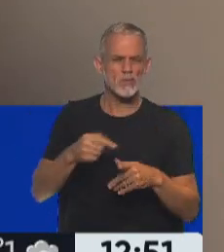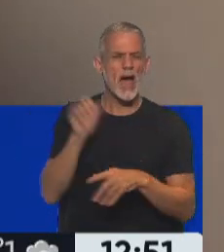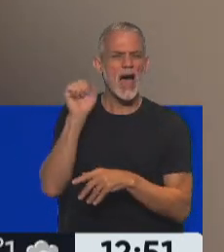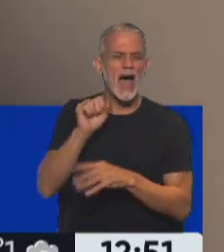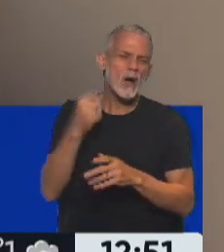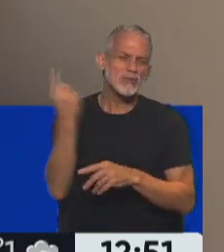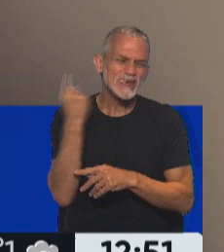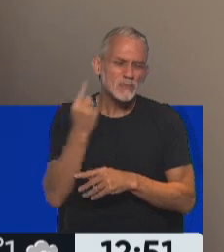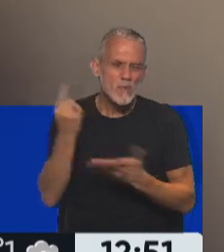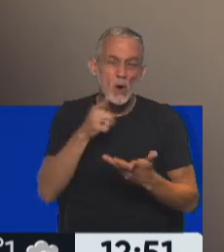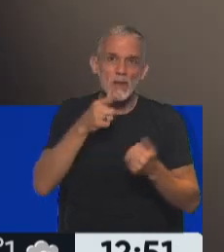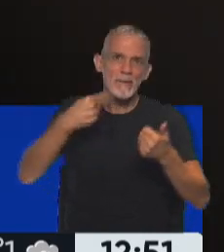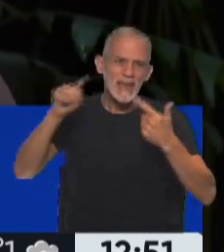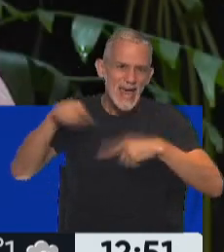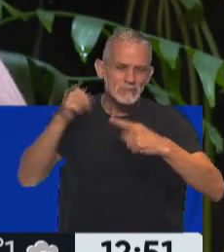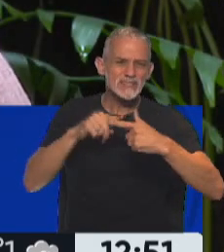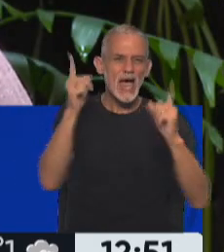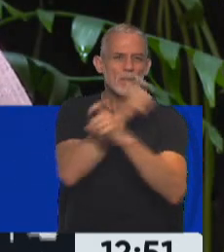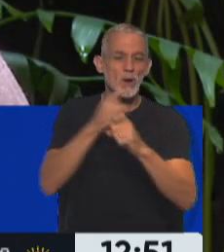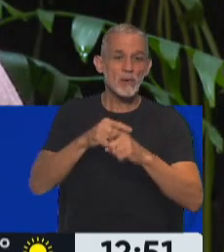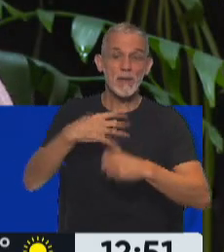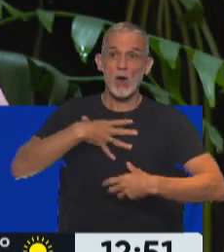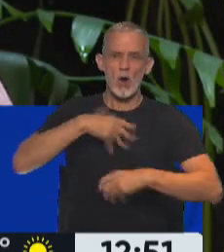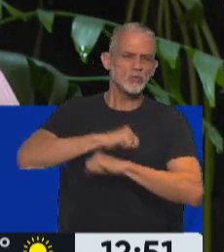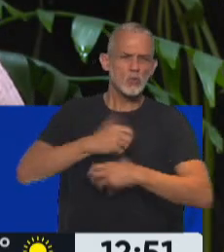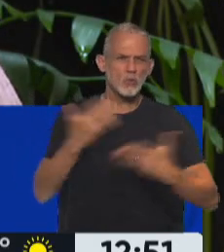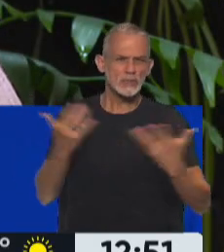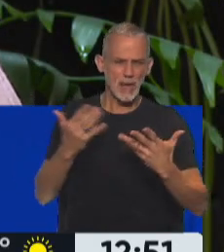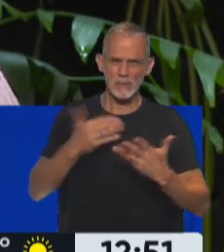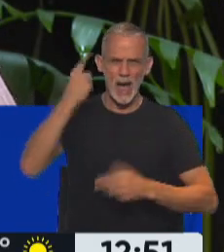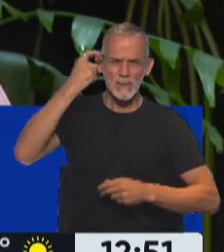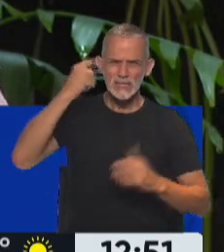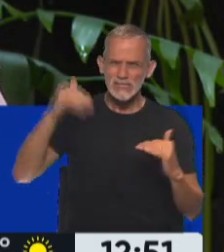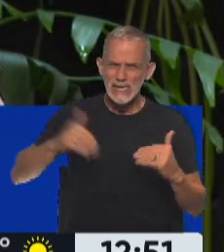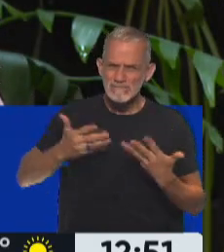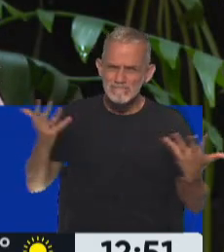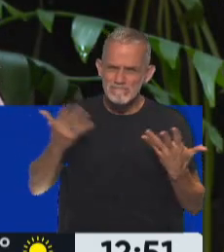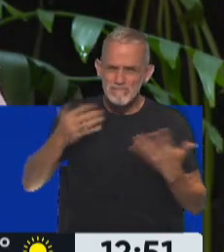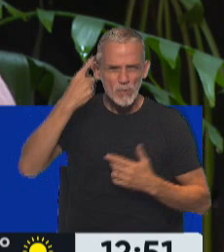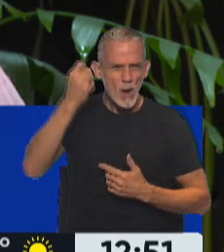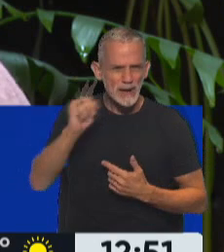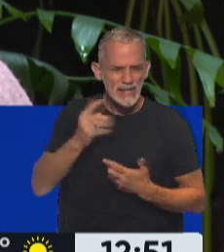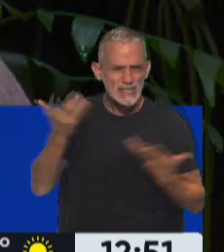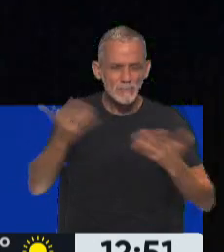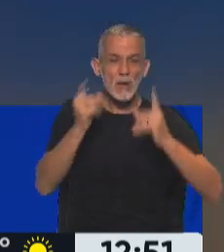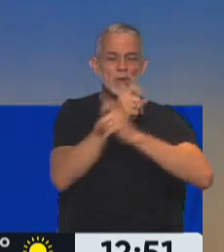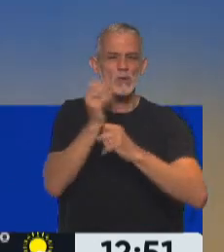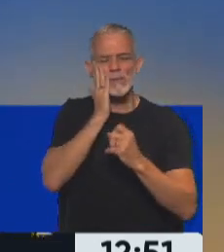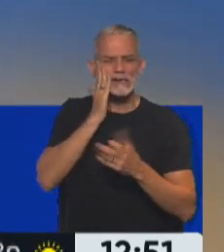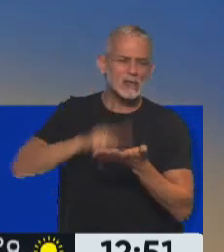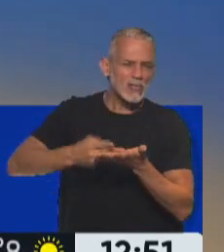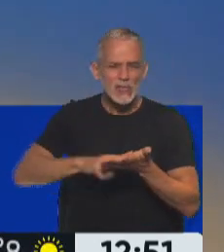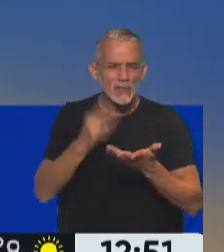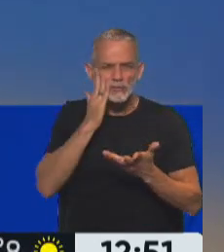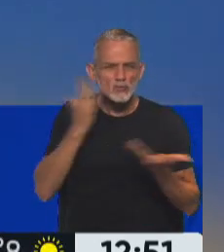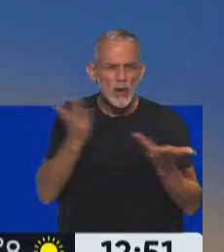autista, epilepsia, problemas de conducta, problemas de aprendizaje, problemas de sueño. Este